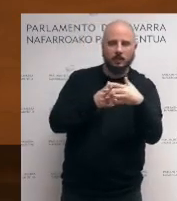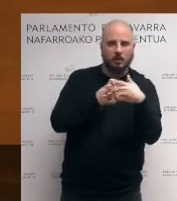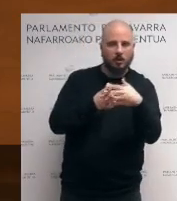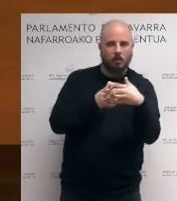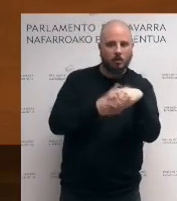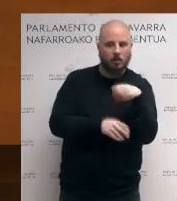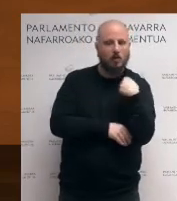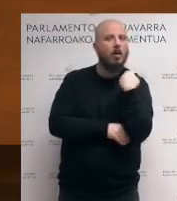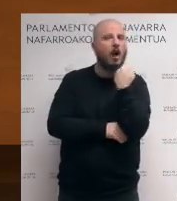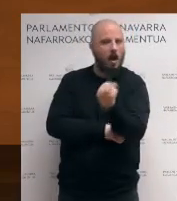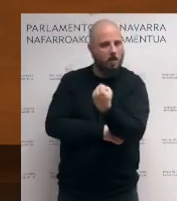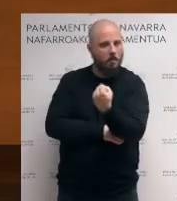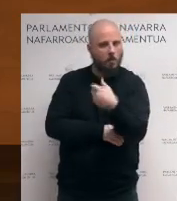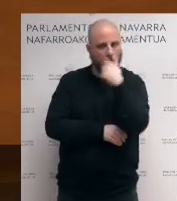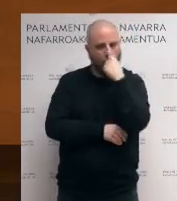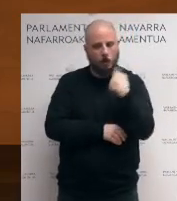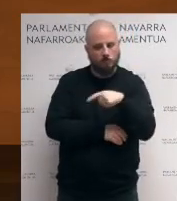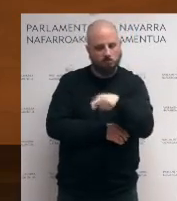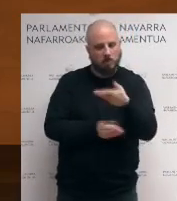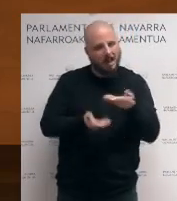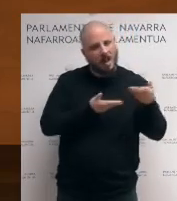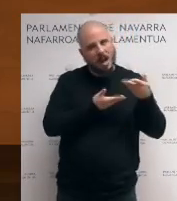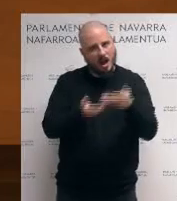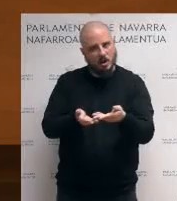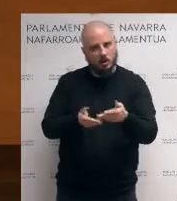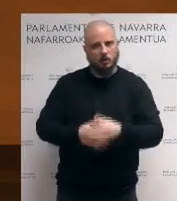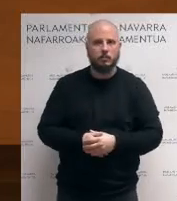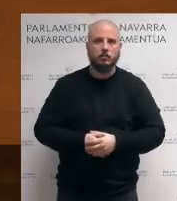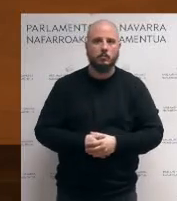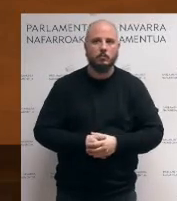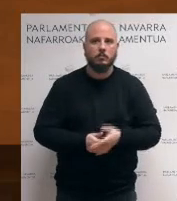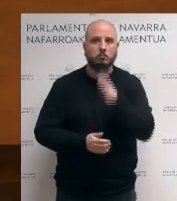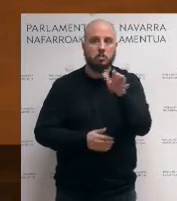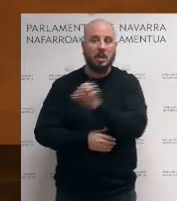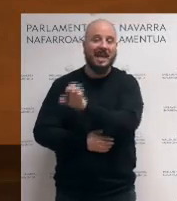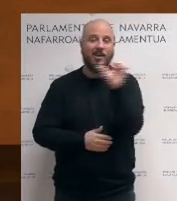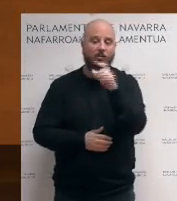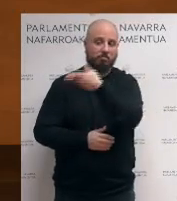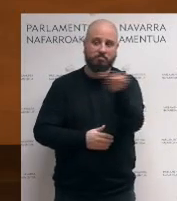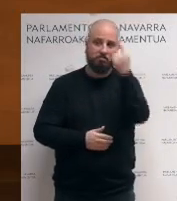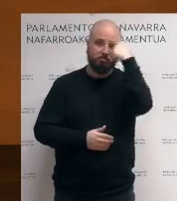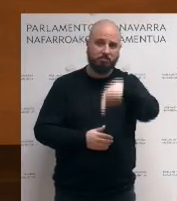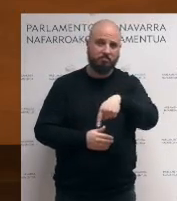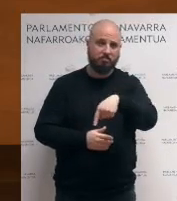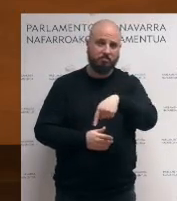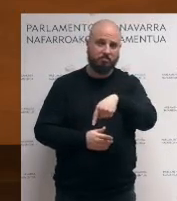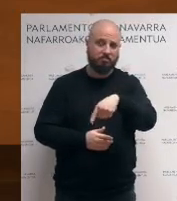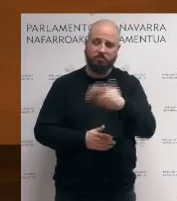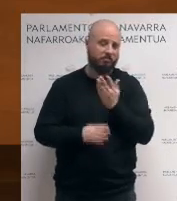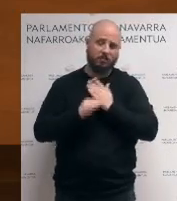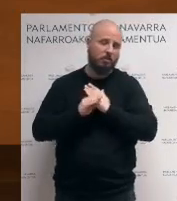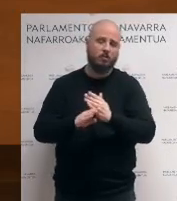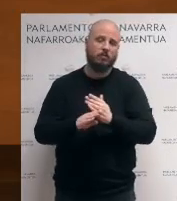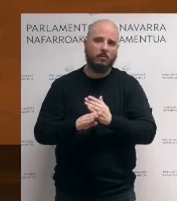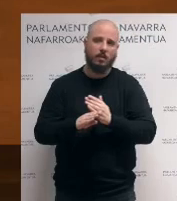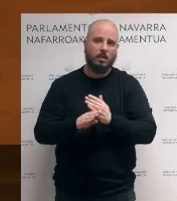estos últimos años a Ucrania para resistir. Porque el apoyo de Europa, todos aquí sabemos, que no era y no es suficiente